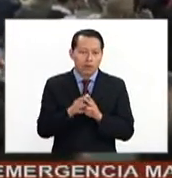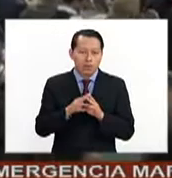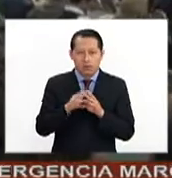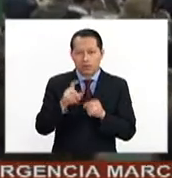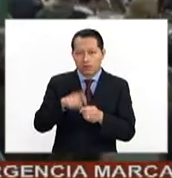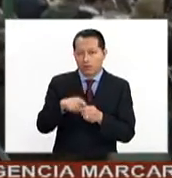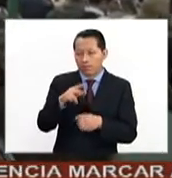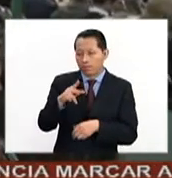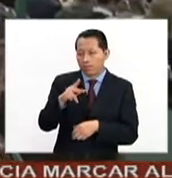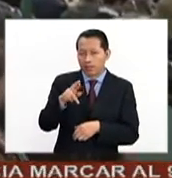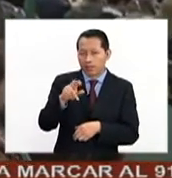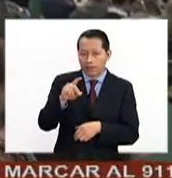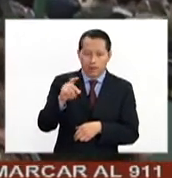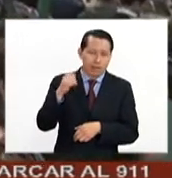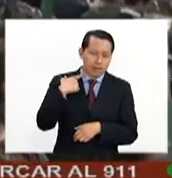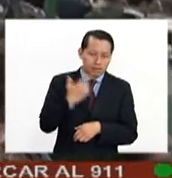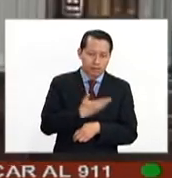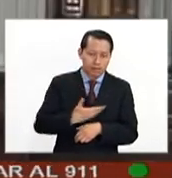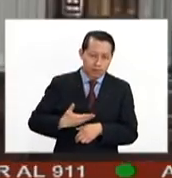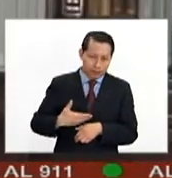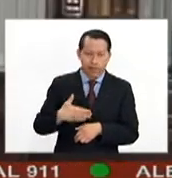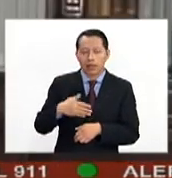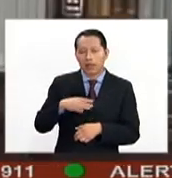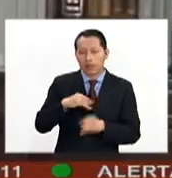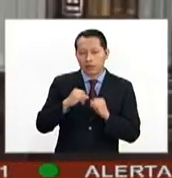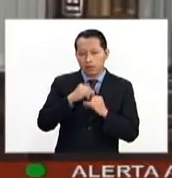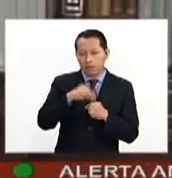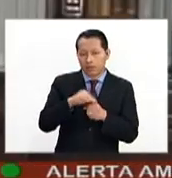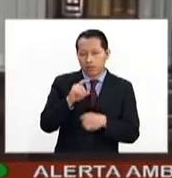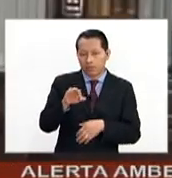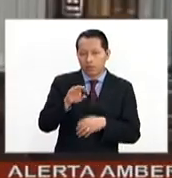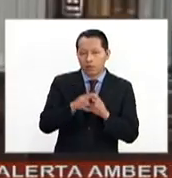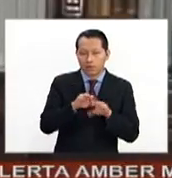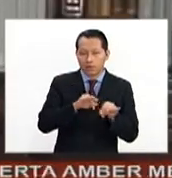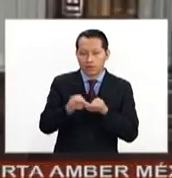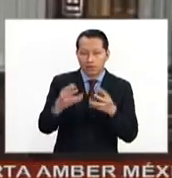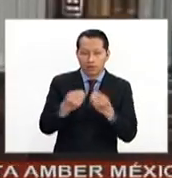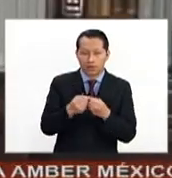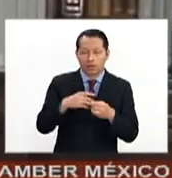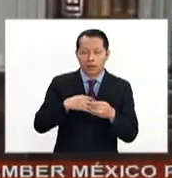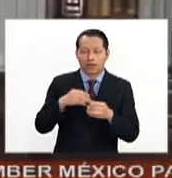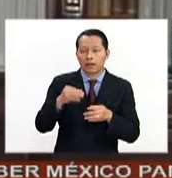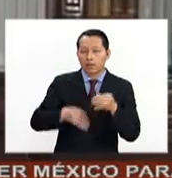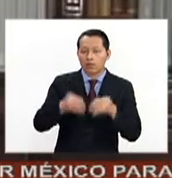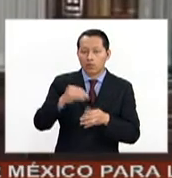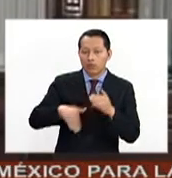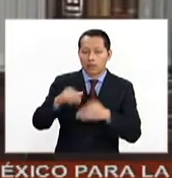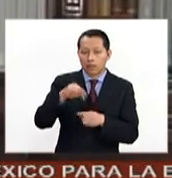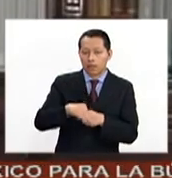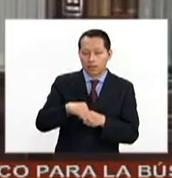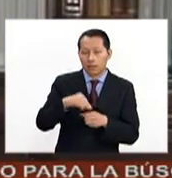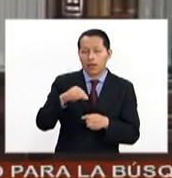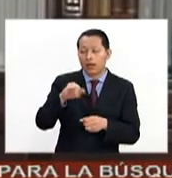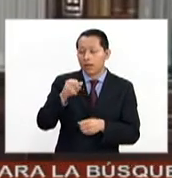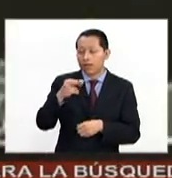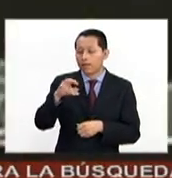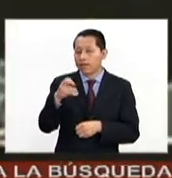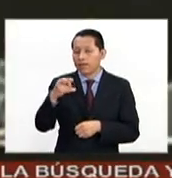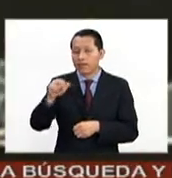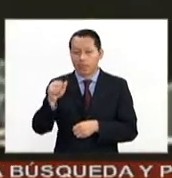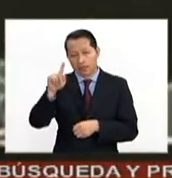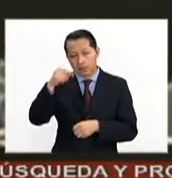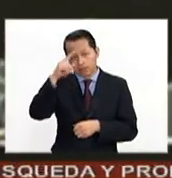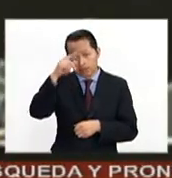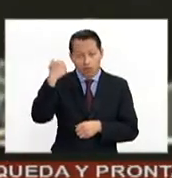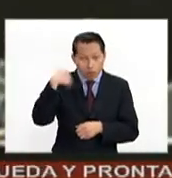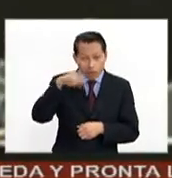del PRD, es expresidenta del Instituto Electoral del DF, labora con la presidenta del Tribunal Electoral, mientras que Jaime Rivera es consejero